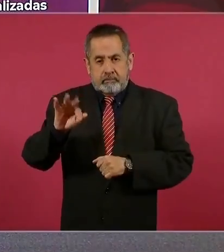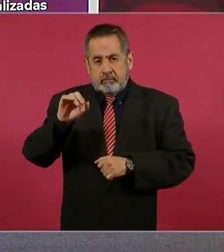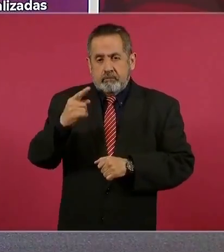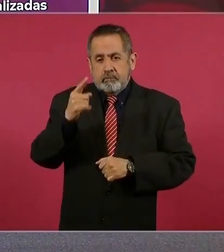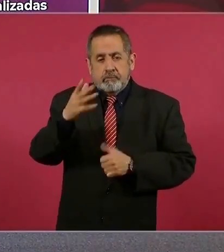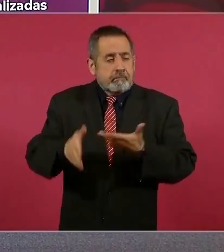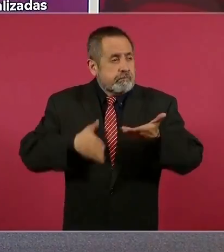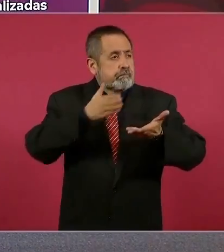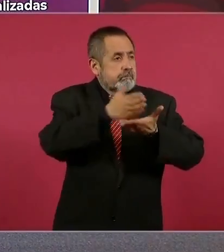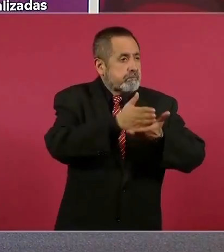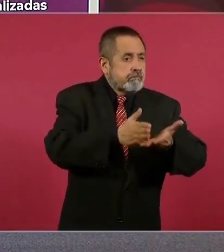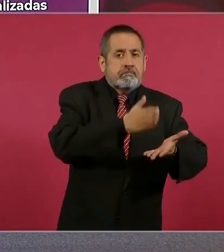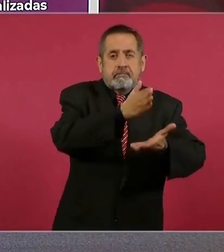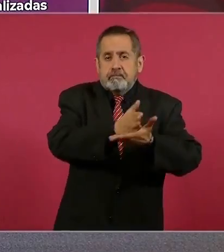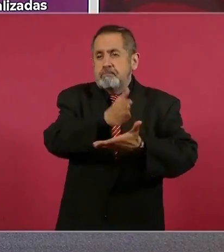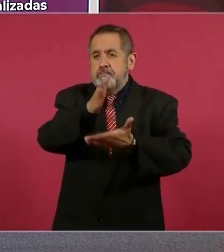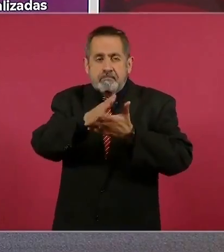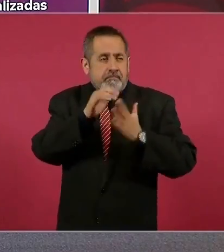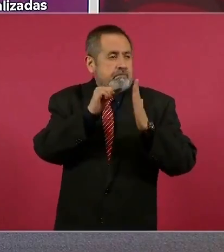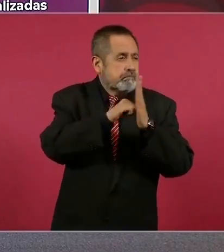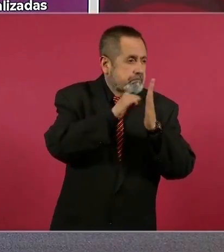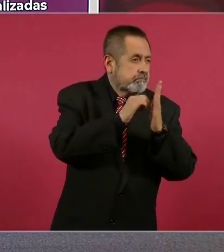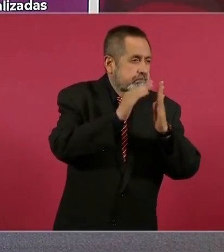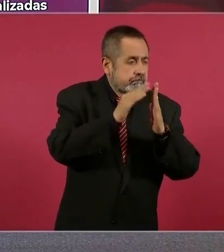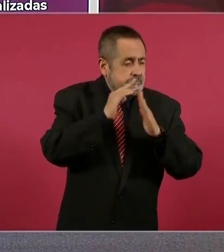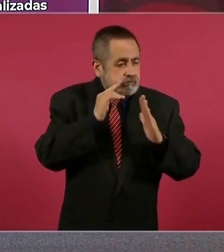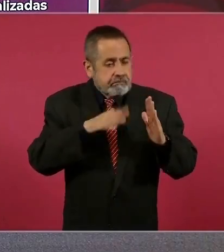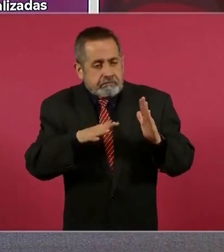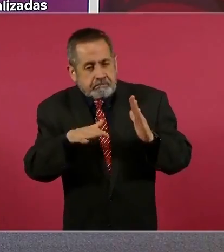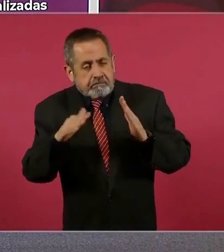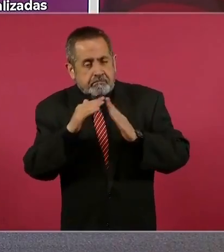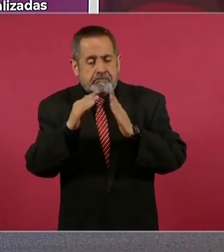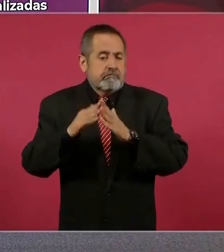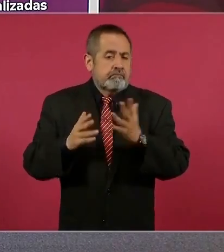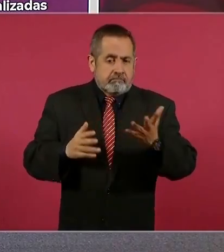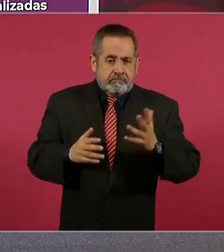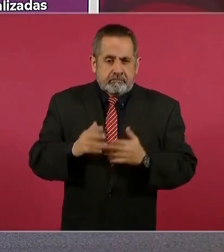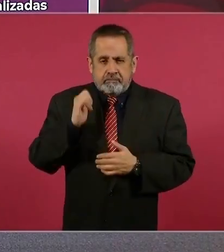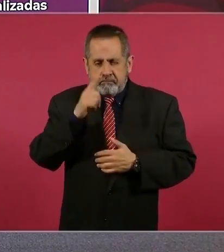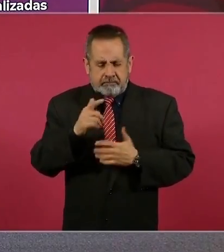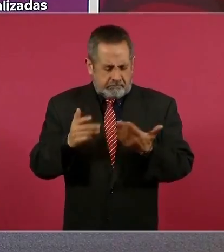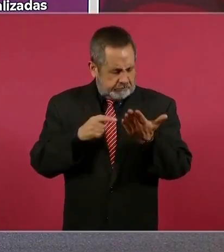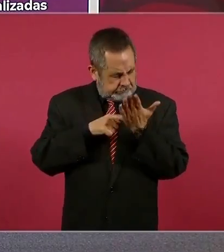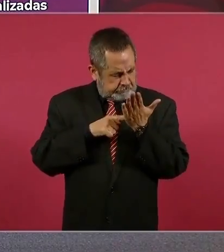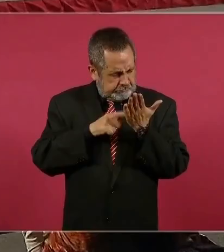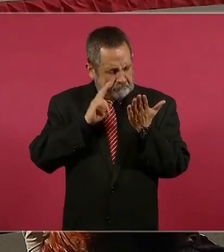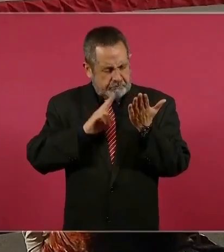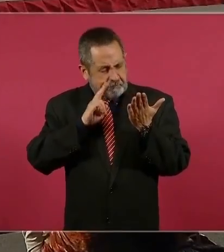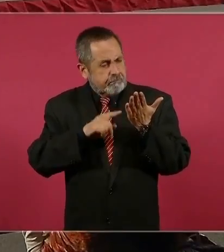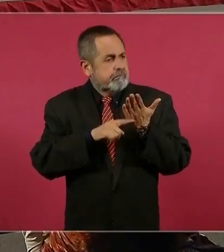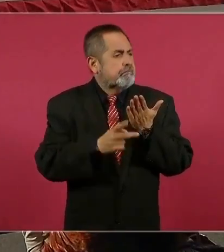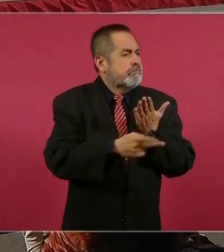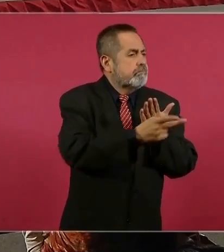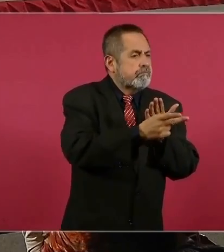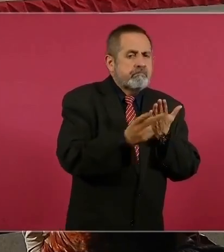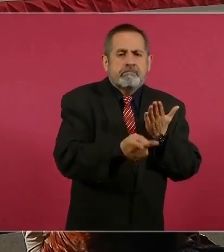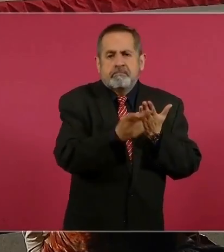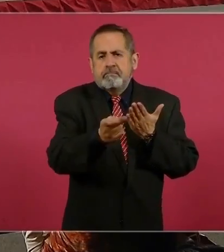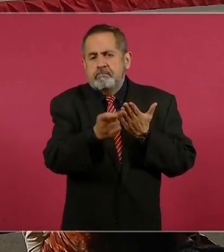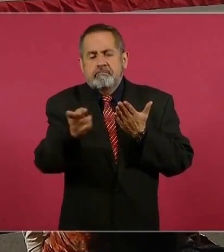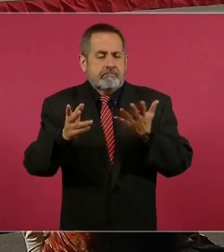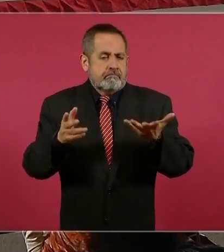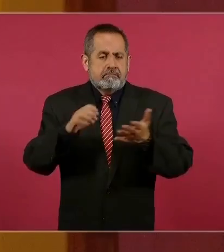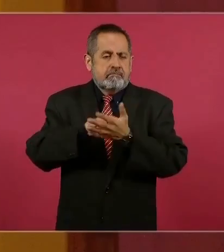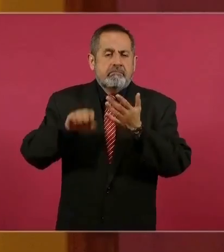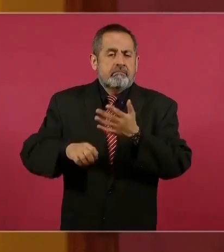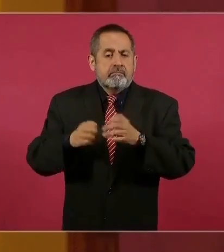111,641 visitas a domicilio. Estamos hablando, para hacer alguna comparación, de la mitad de todos los domicilios, por ejemplo,